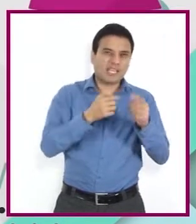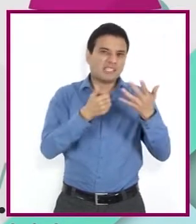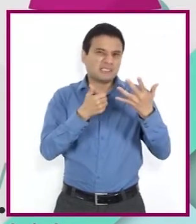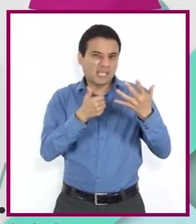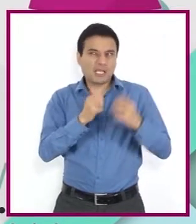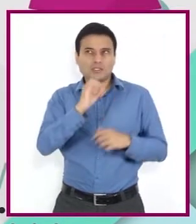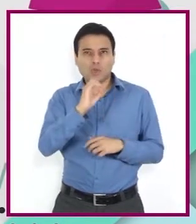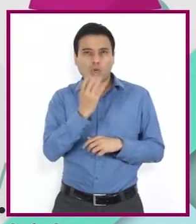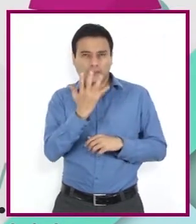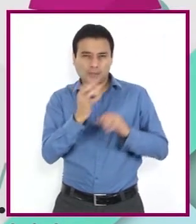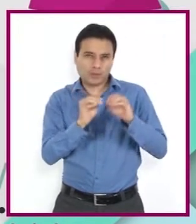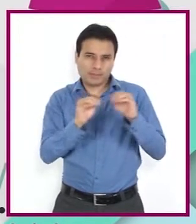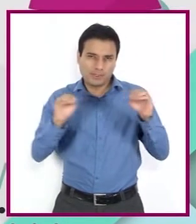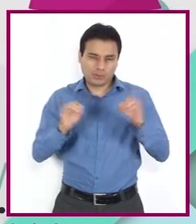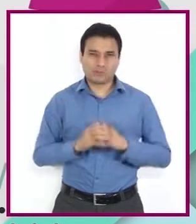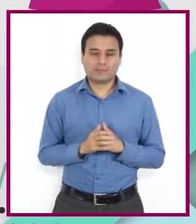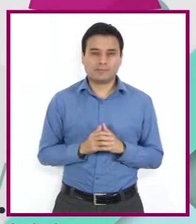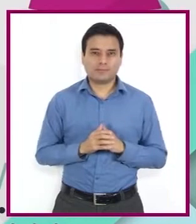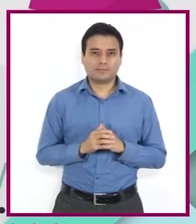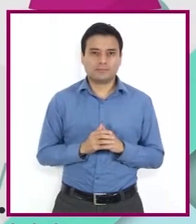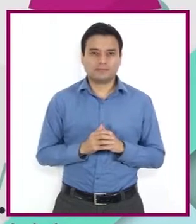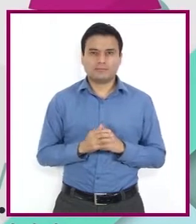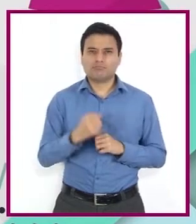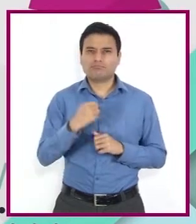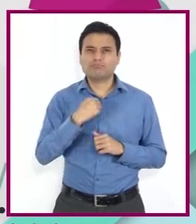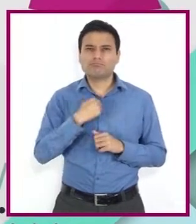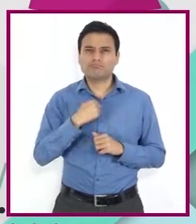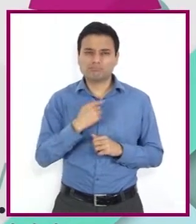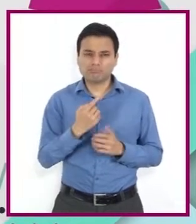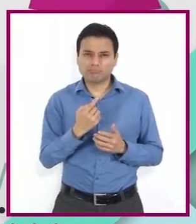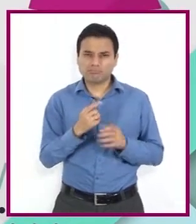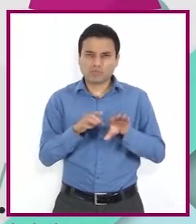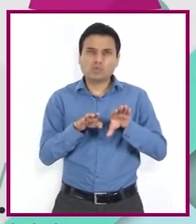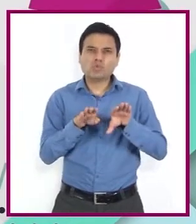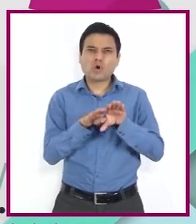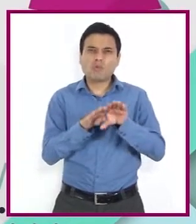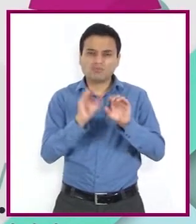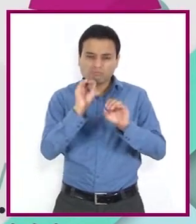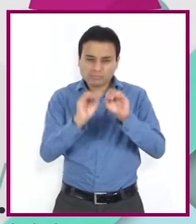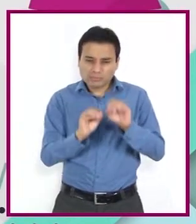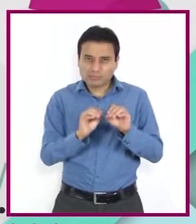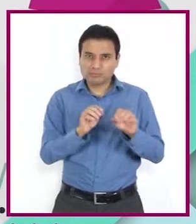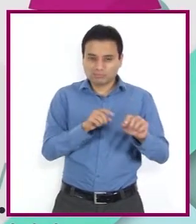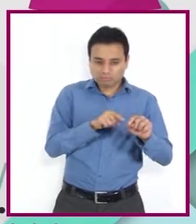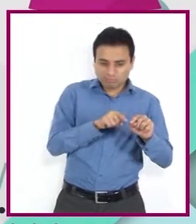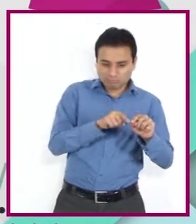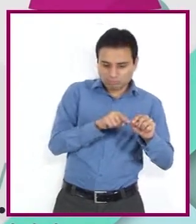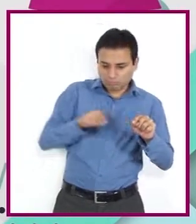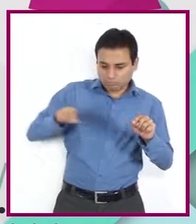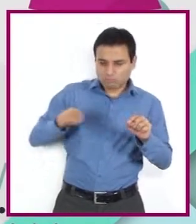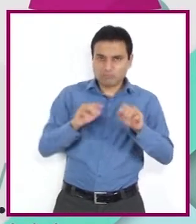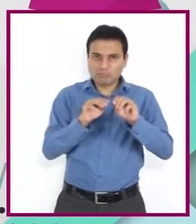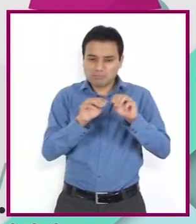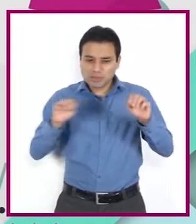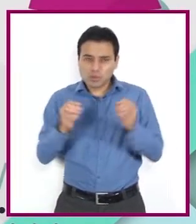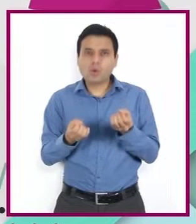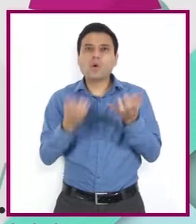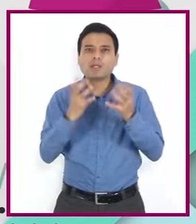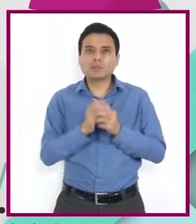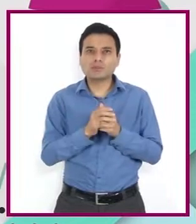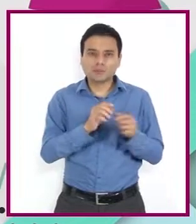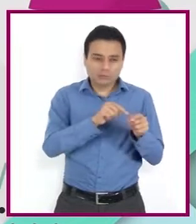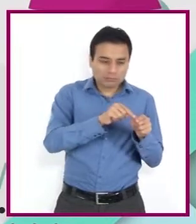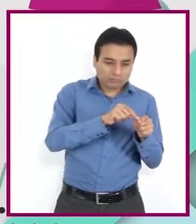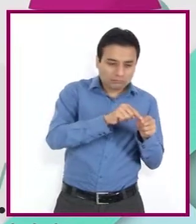o 5 metros. ¿Cuáles son las dimensiones que debe tener el largo y el ancho del jardín para que se cumplan estas